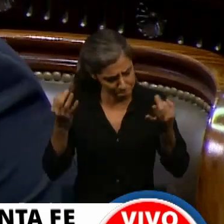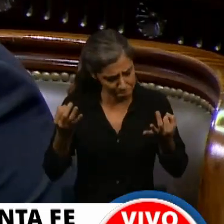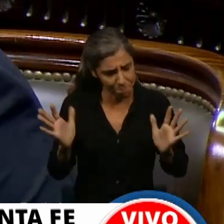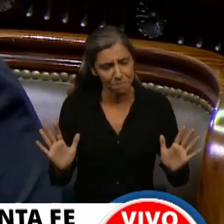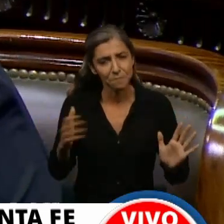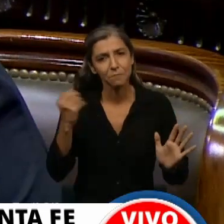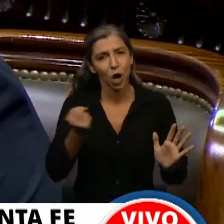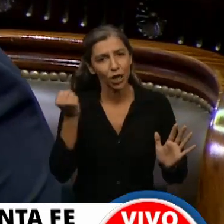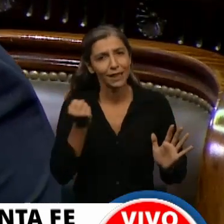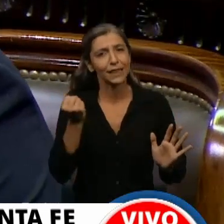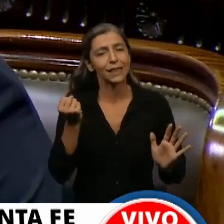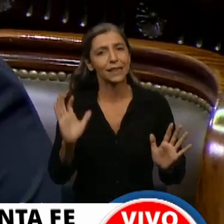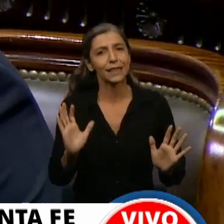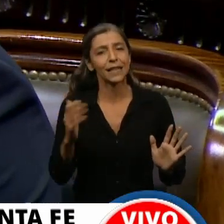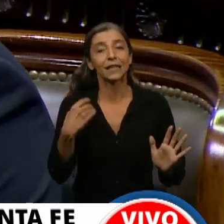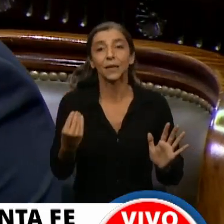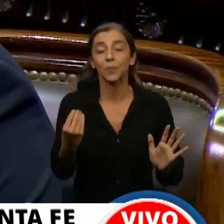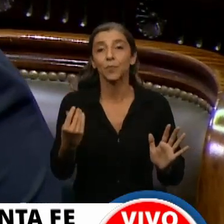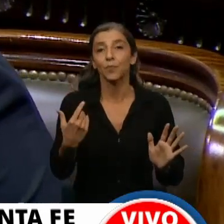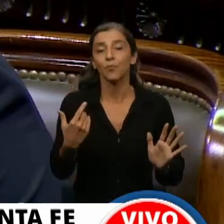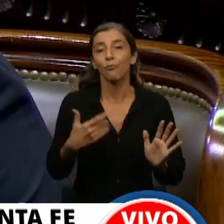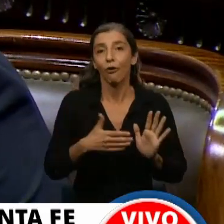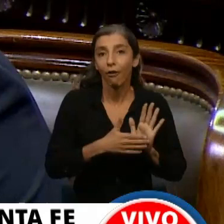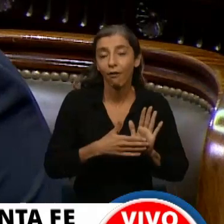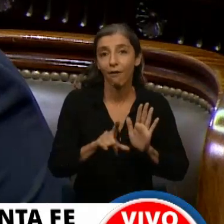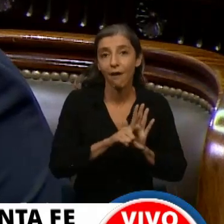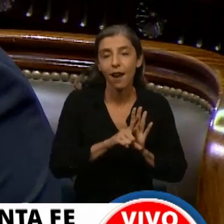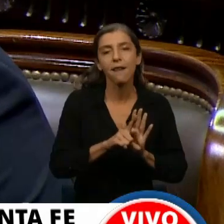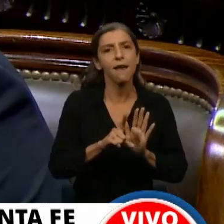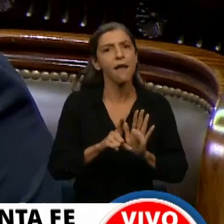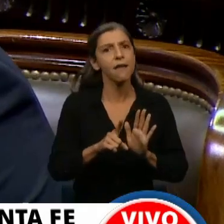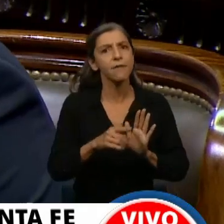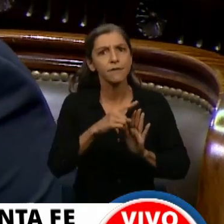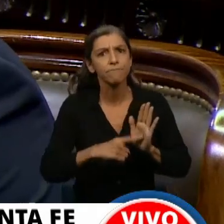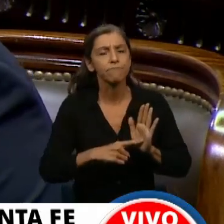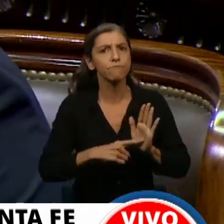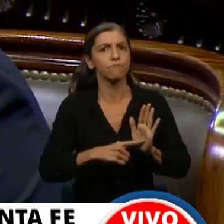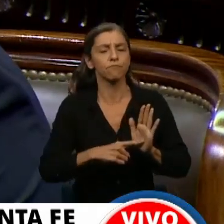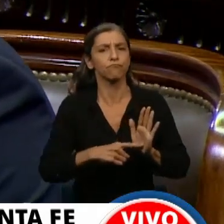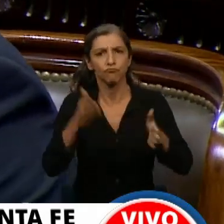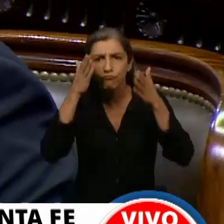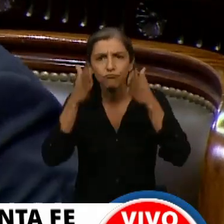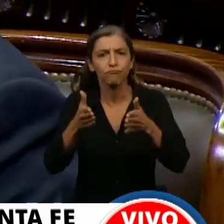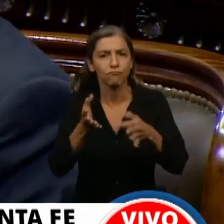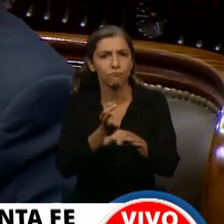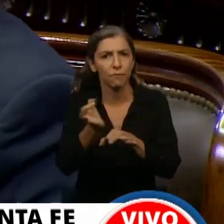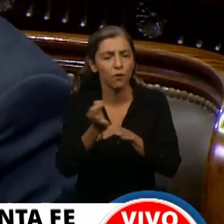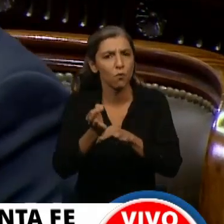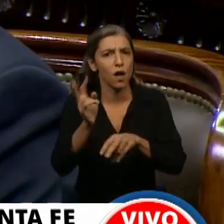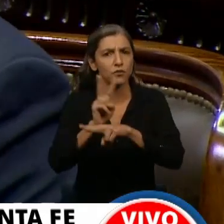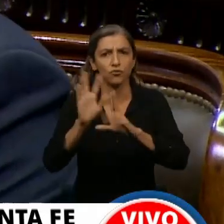trae es el concepto de educación ambiental integral, con un enfoque